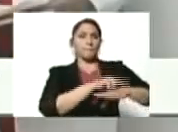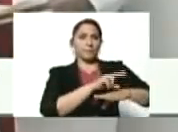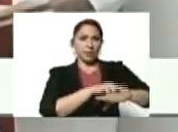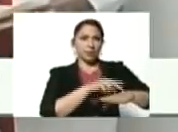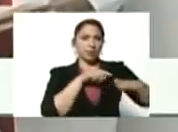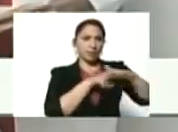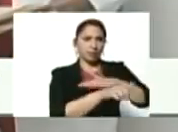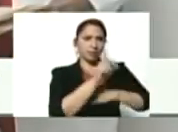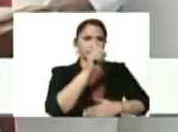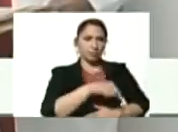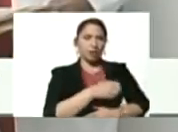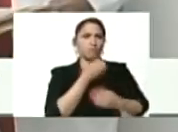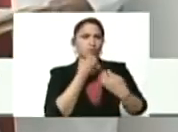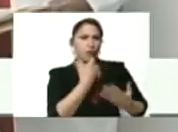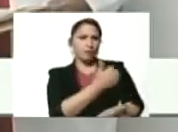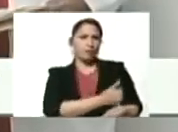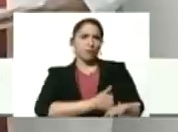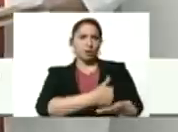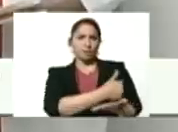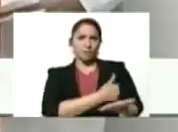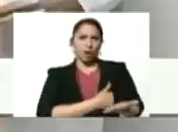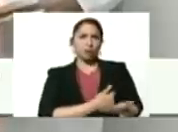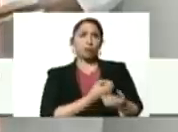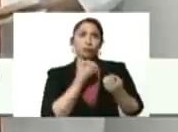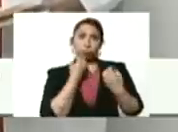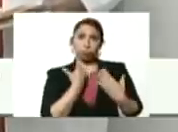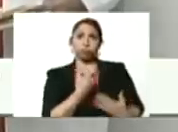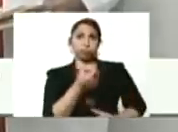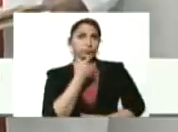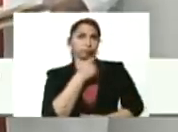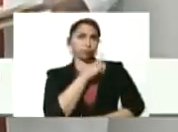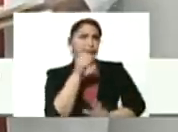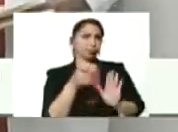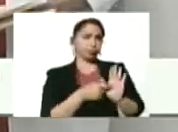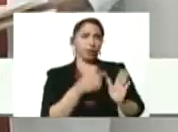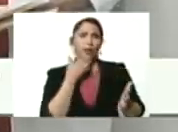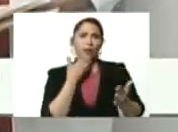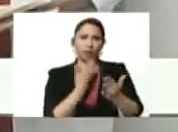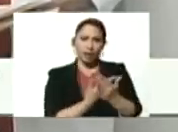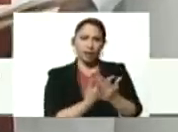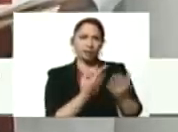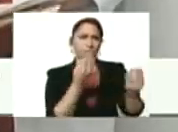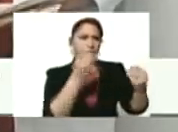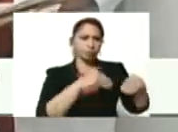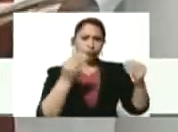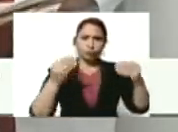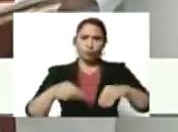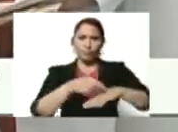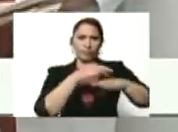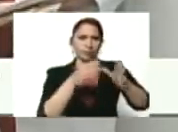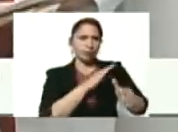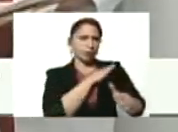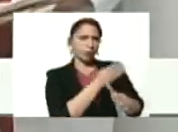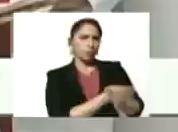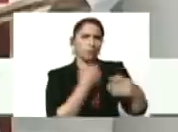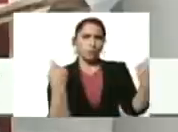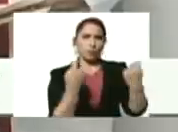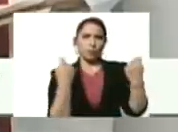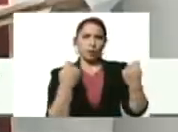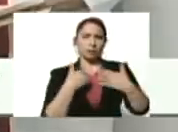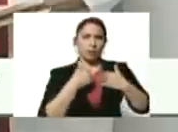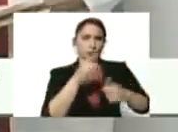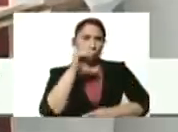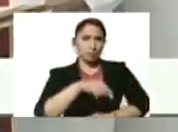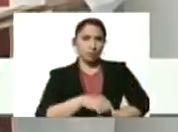tenemos una buena farmacia muy bien equipada, camarada presidente, gracias a los aportes del Ministerio del Poder Popular para la Salud y por supuesto